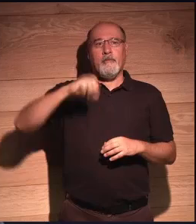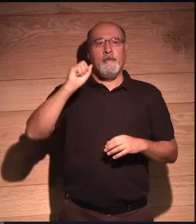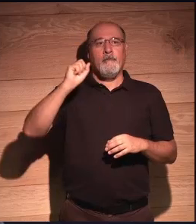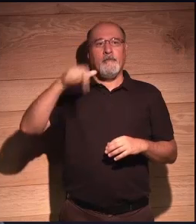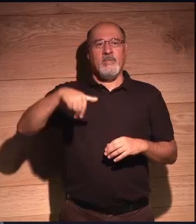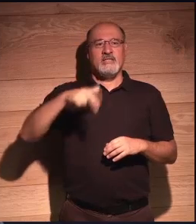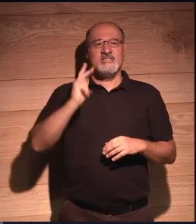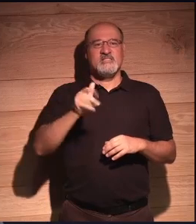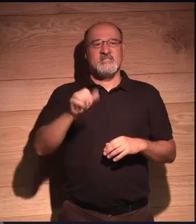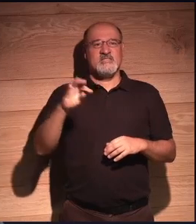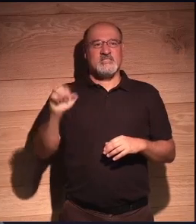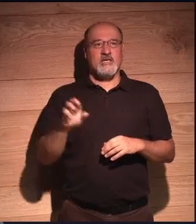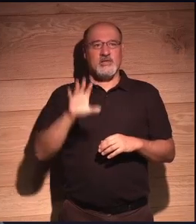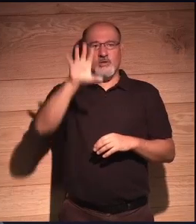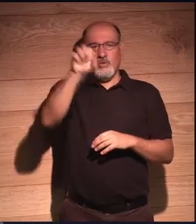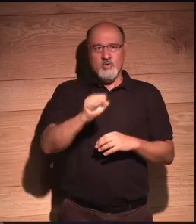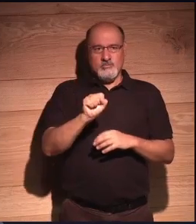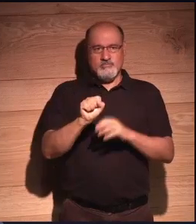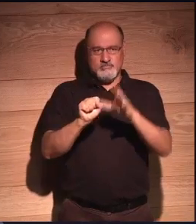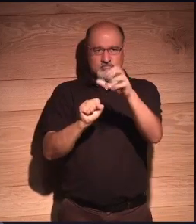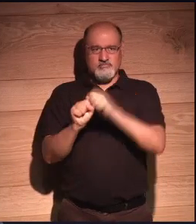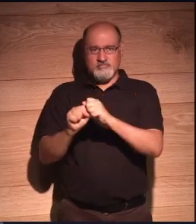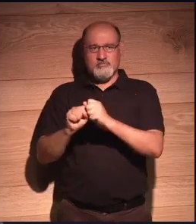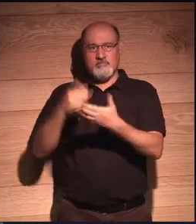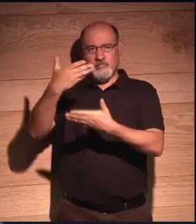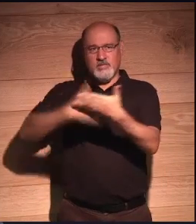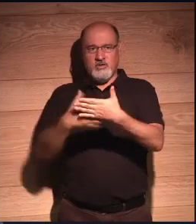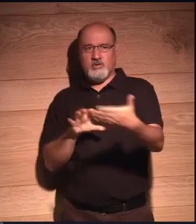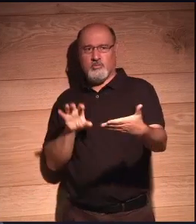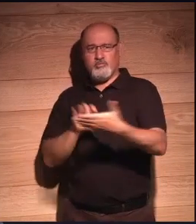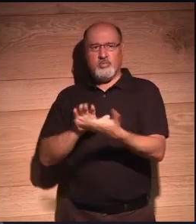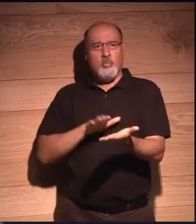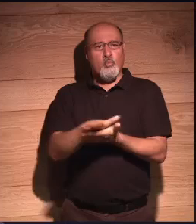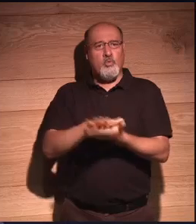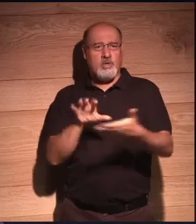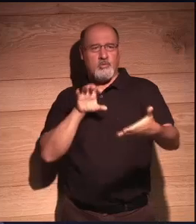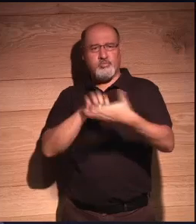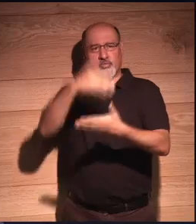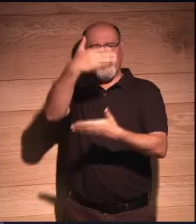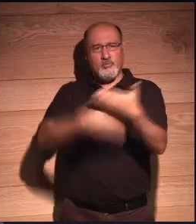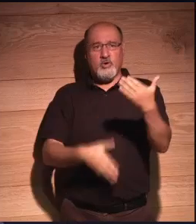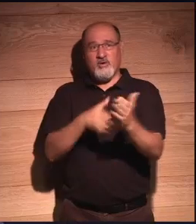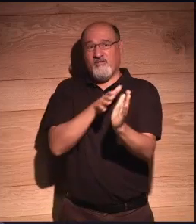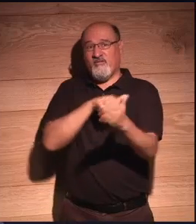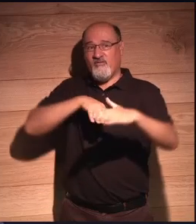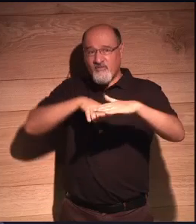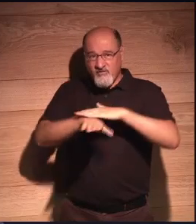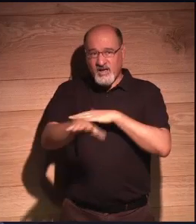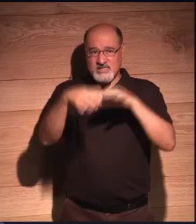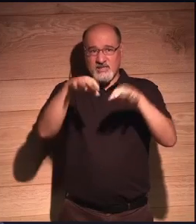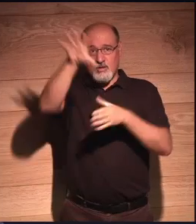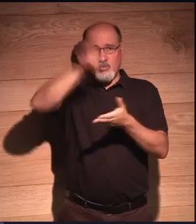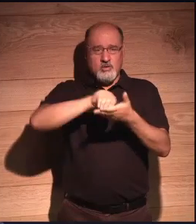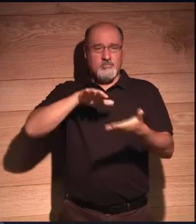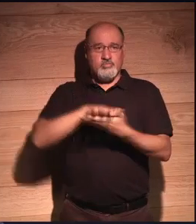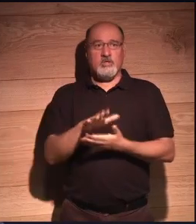astrónomos, radioastrónomos, se la capturaron y la publicaron en un periódico porque era una señal de faz muy sencilla. O sea, lo